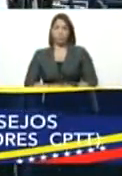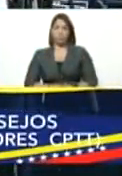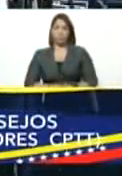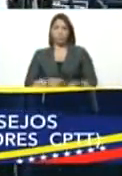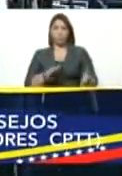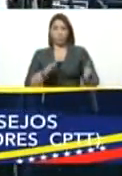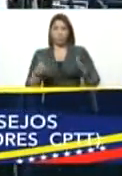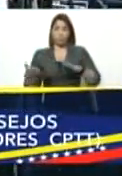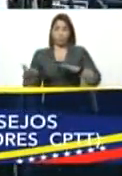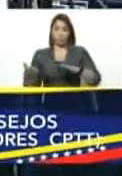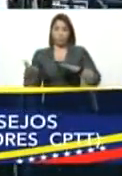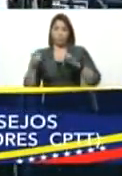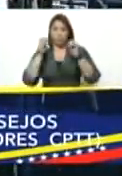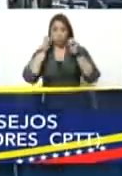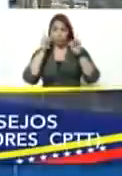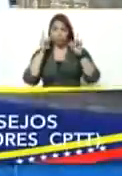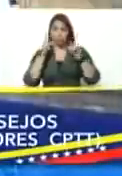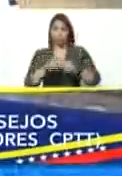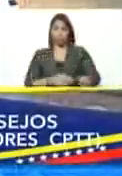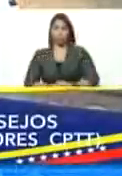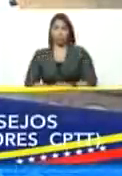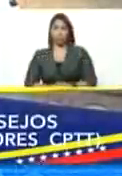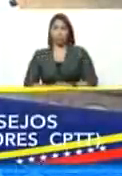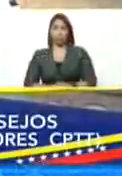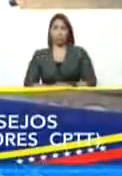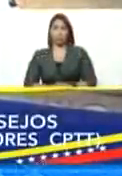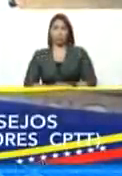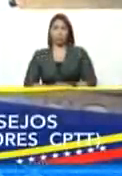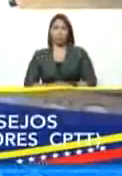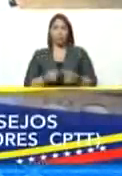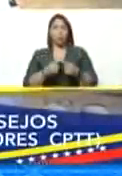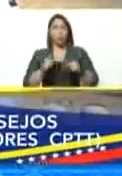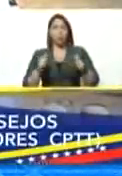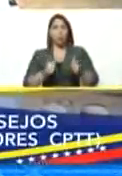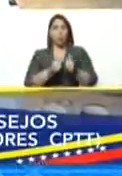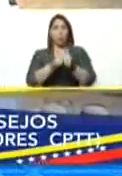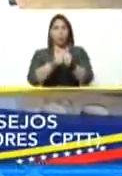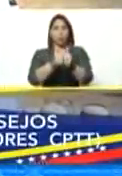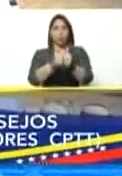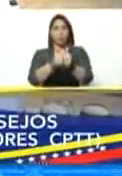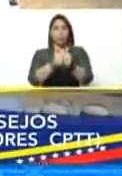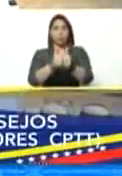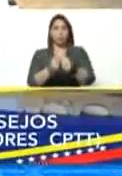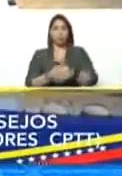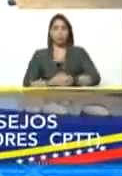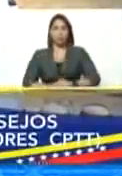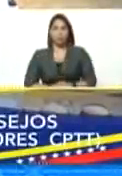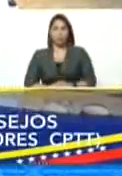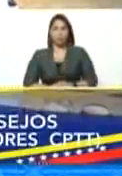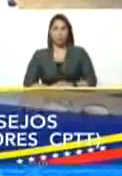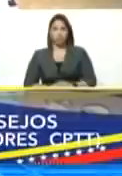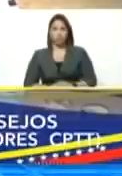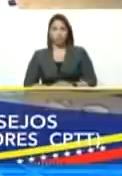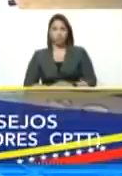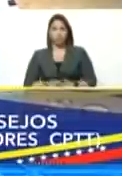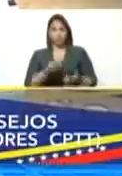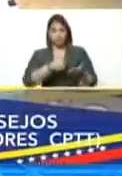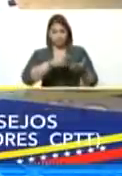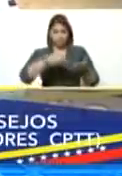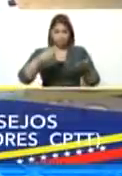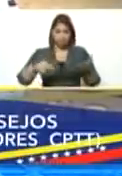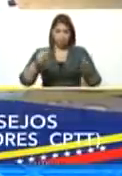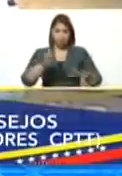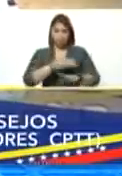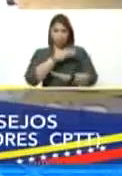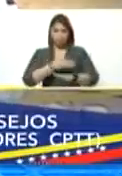perdimos de manera sorpresiva al otro acompañante, compositor